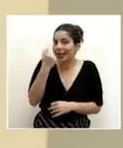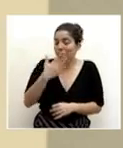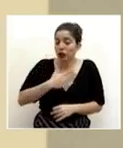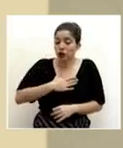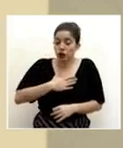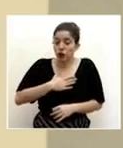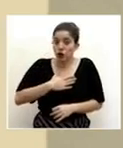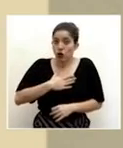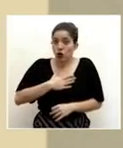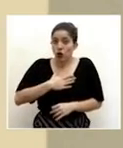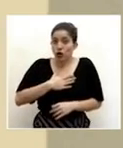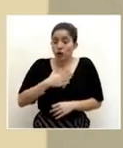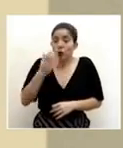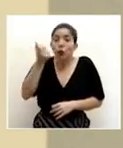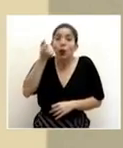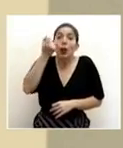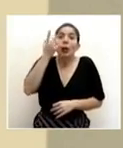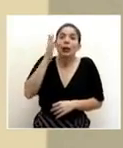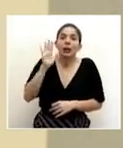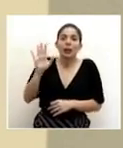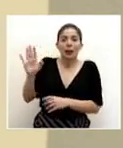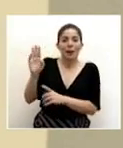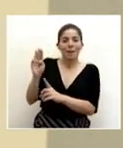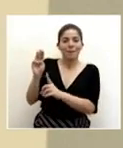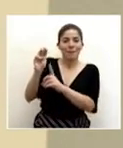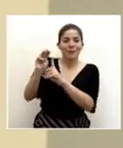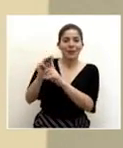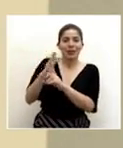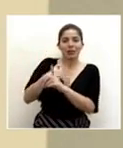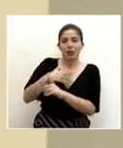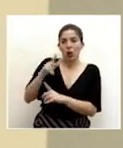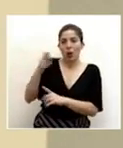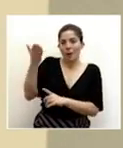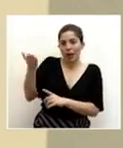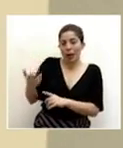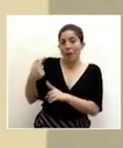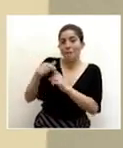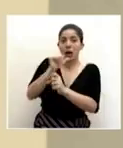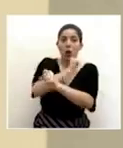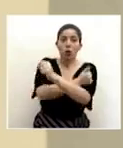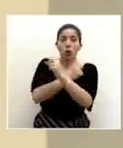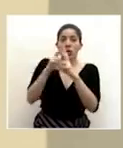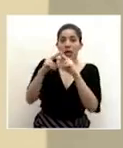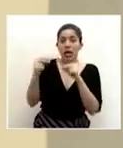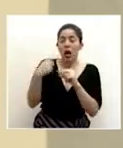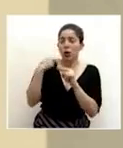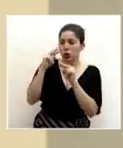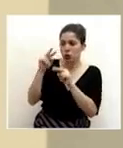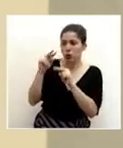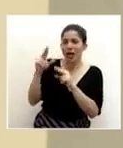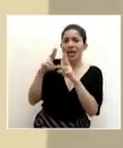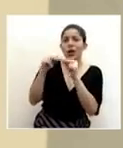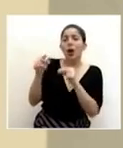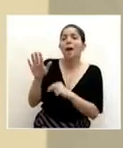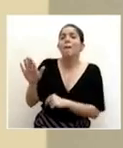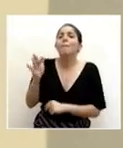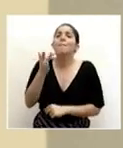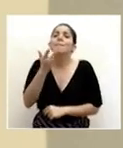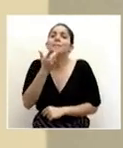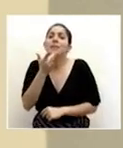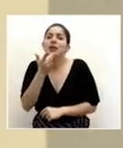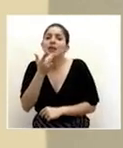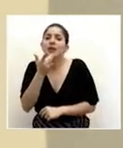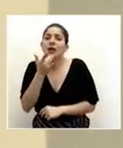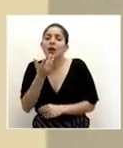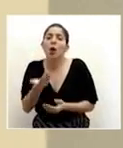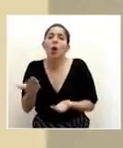que como yo he interpretado los mensajes de mi colega y de las autoridades de Nicaragua, es que Nicaragua preferiría